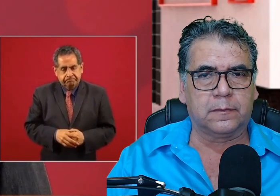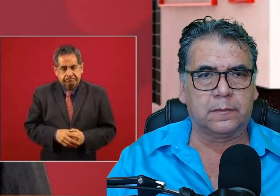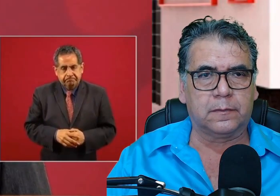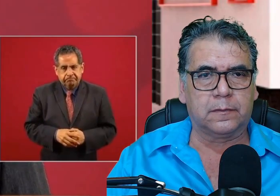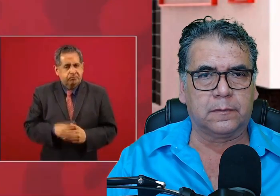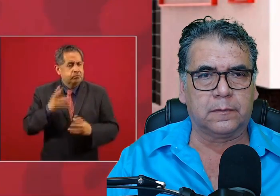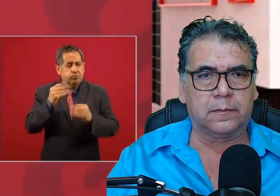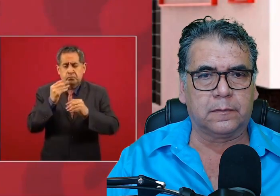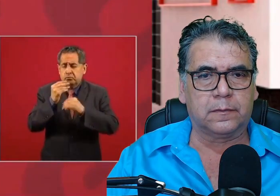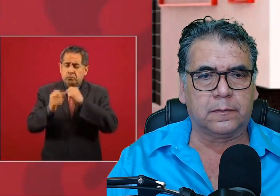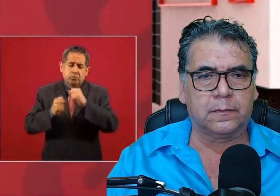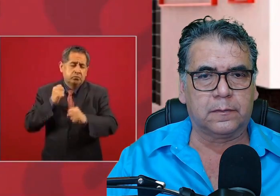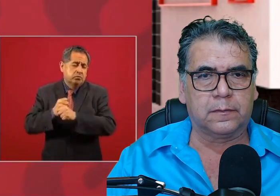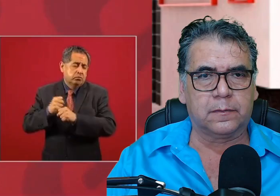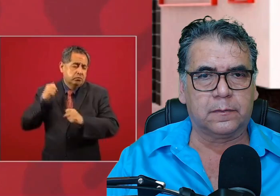Durante mucho tiempo